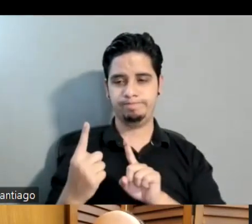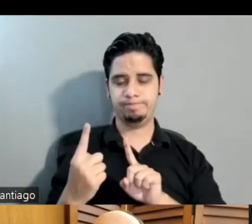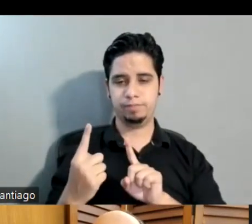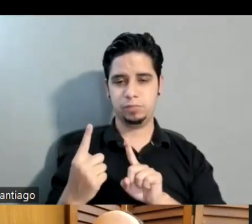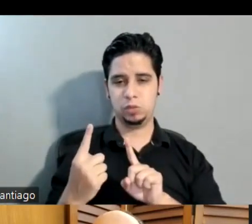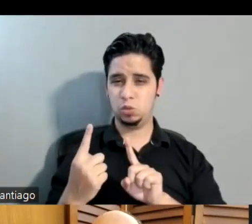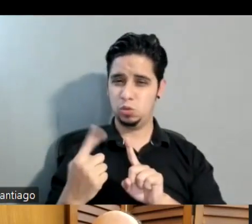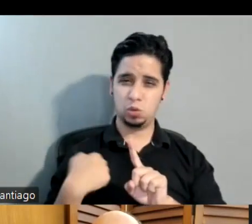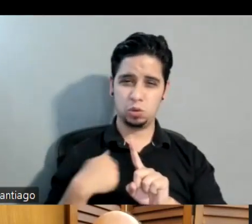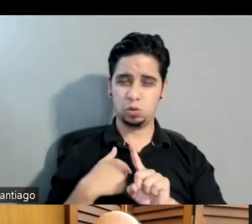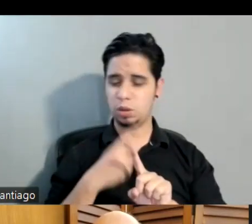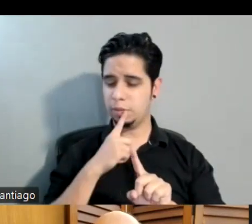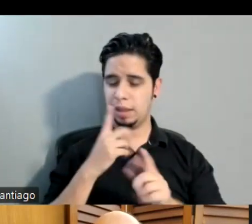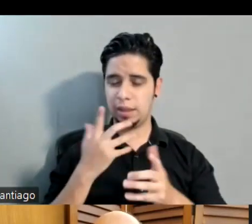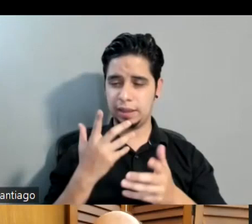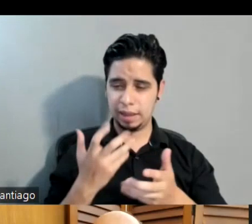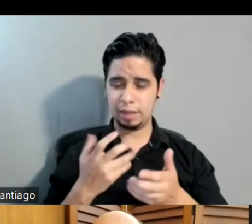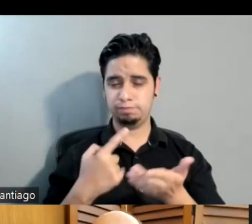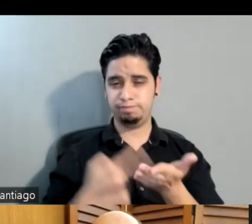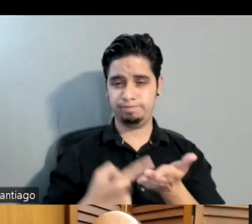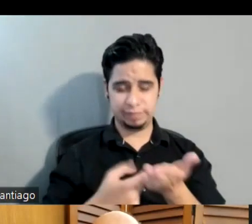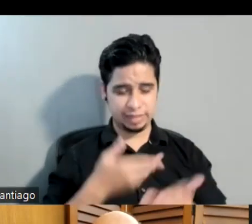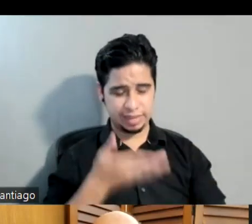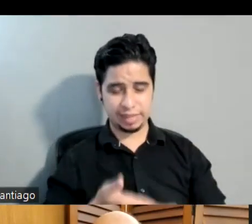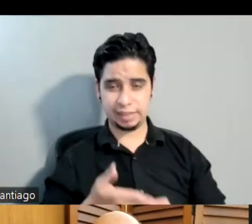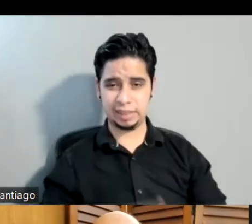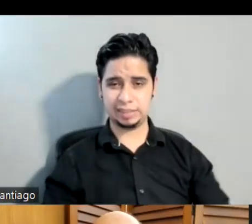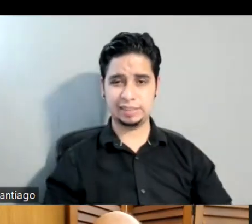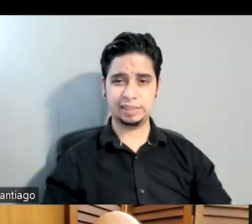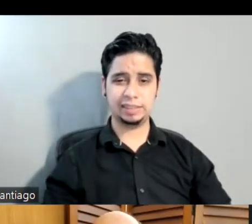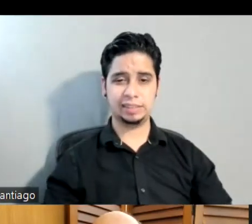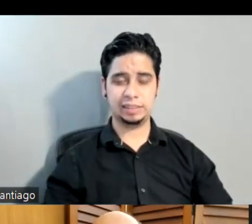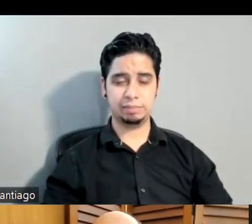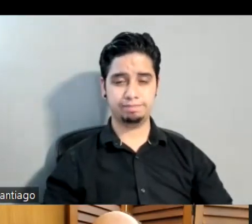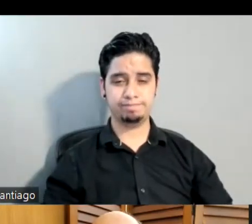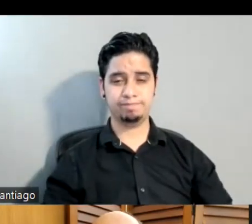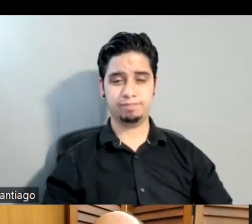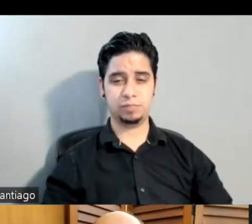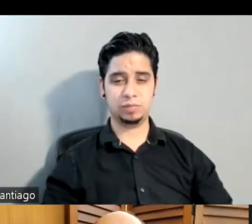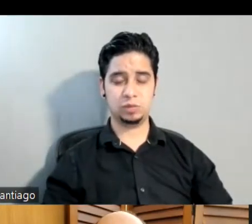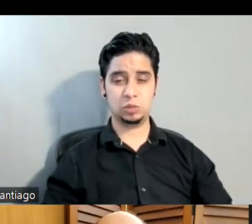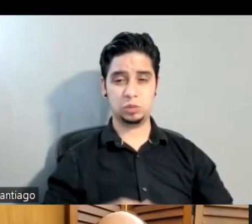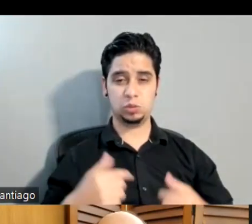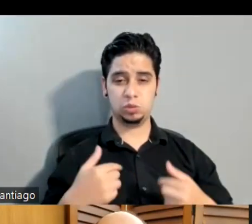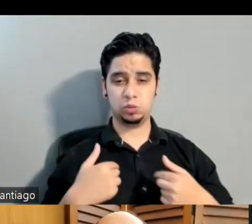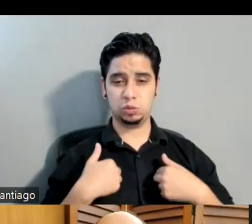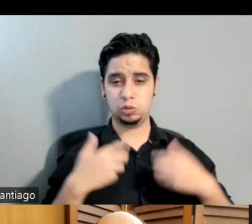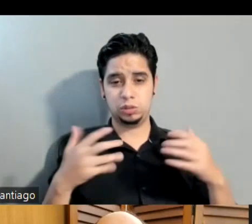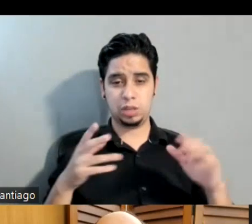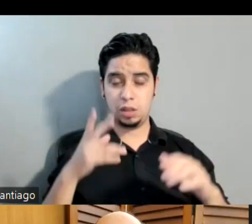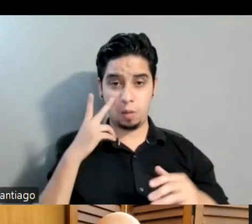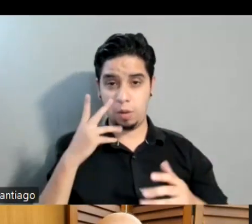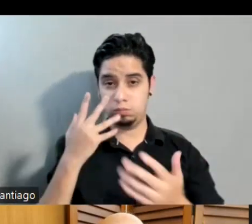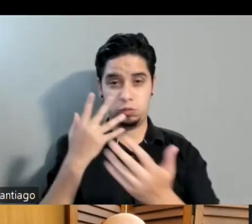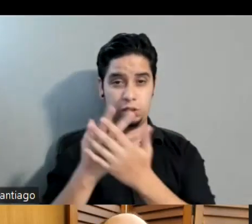queremos hacer esto, porque yo dije, bueno, imagínate, por lo menos yo ya casi no veo noticias, porque cada vez que